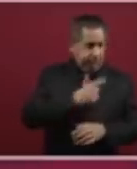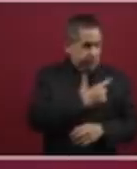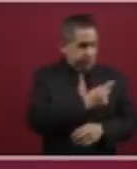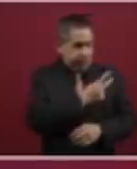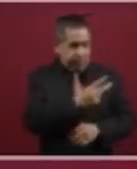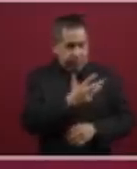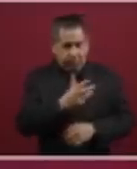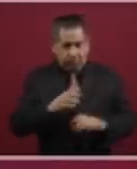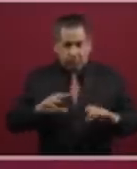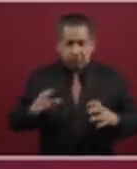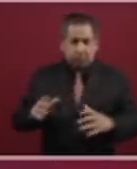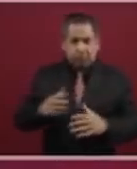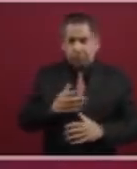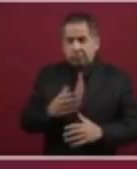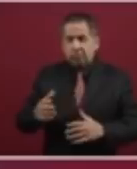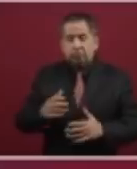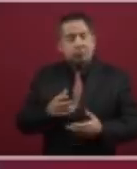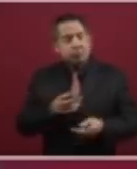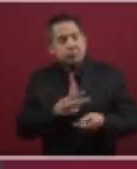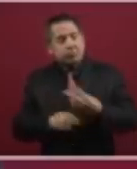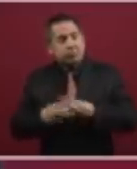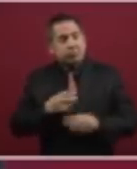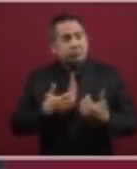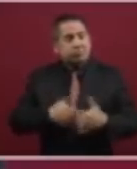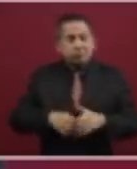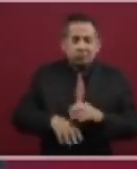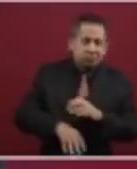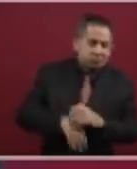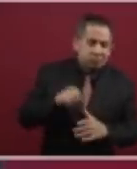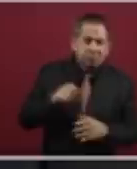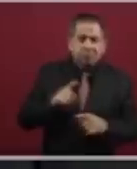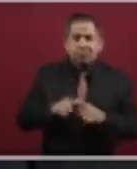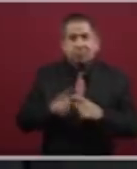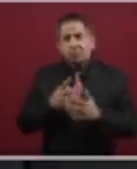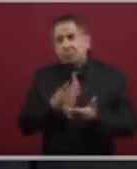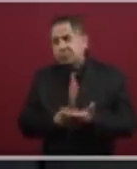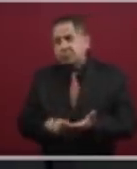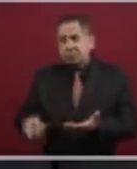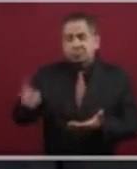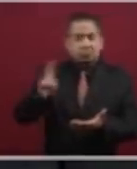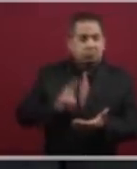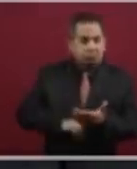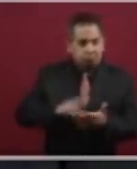significaría aumentar la producción petrolera al doble,